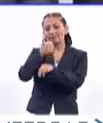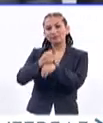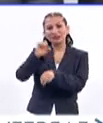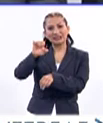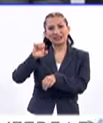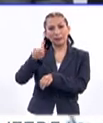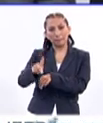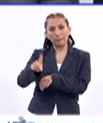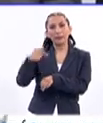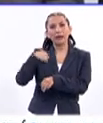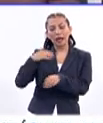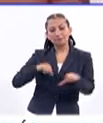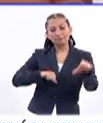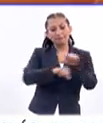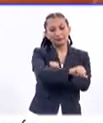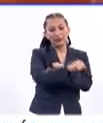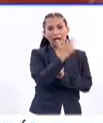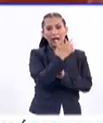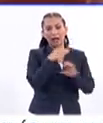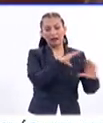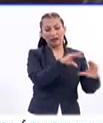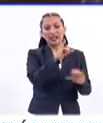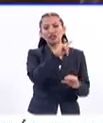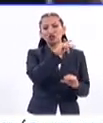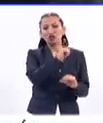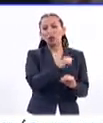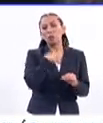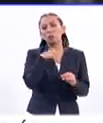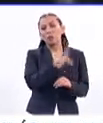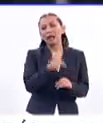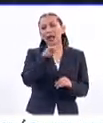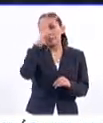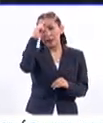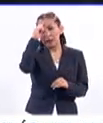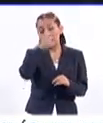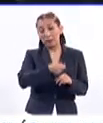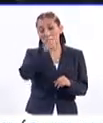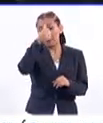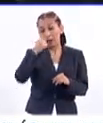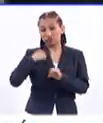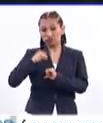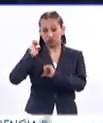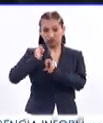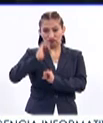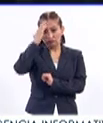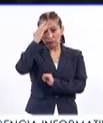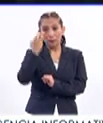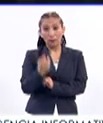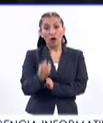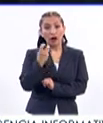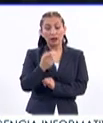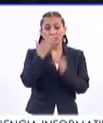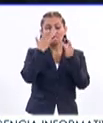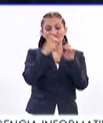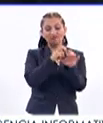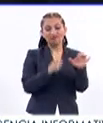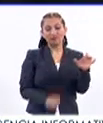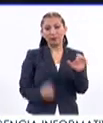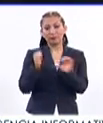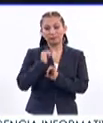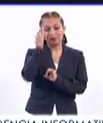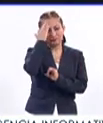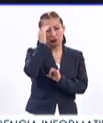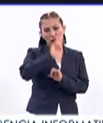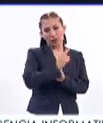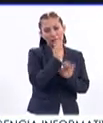Pública, que sustituyó a la de Instrucción Pública y Bellas Artes, siendo su primer titular, motivo por el que renunció a la rectoría